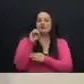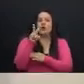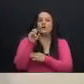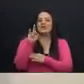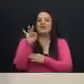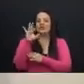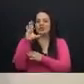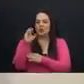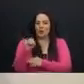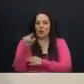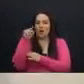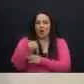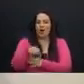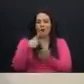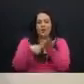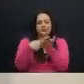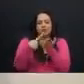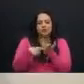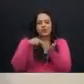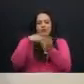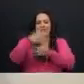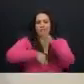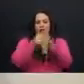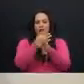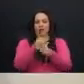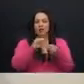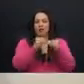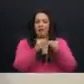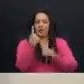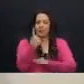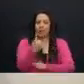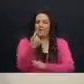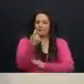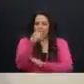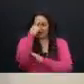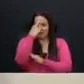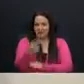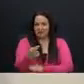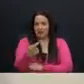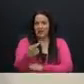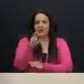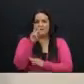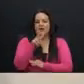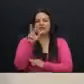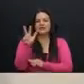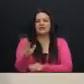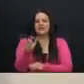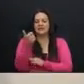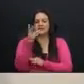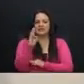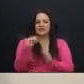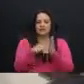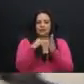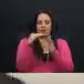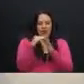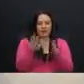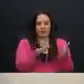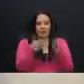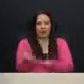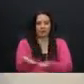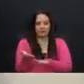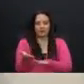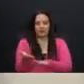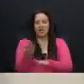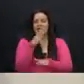hacemos en dos aspectos. Uno, es una falta de respeto con 23 y 17 millones de muertos respectivamente que sufrieron